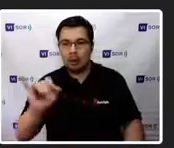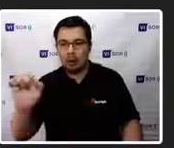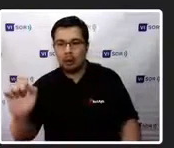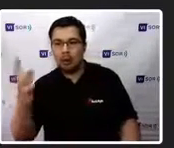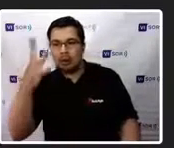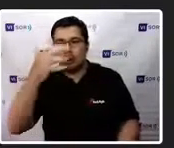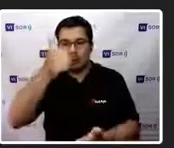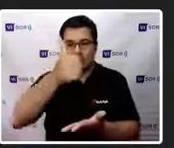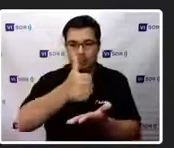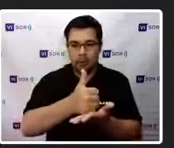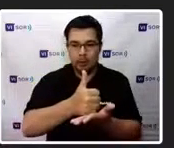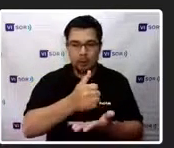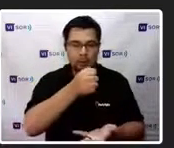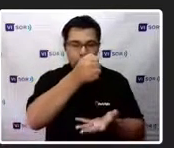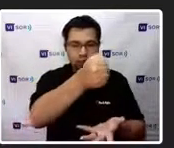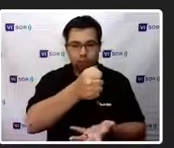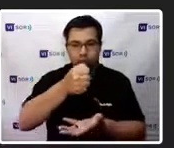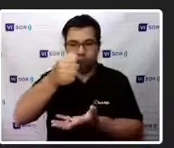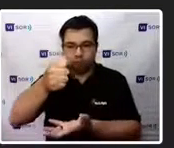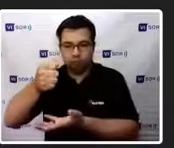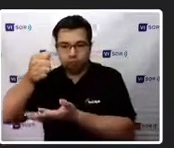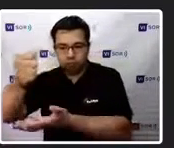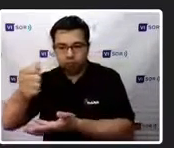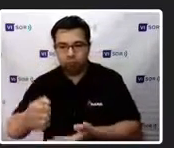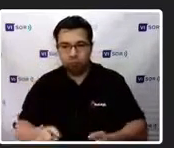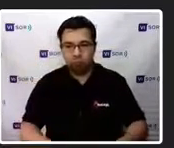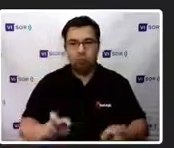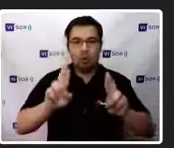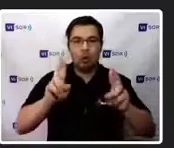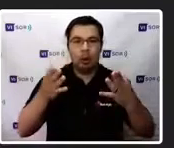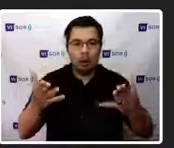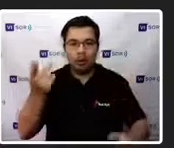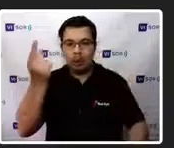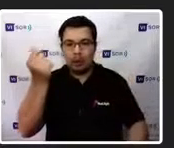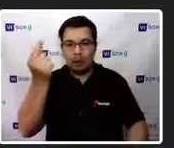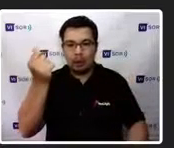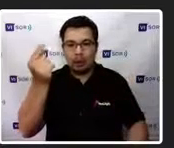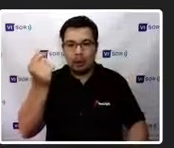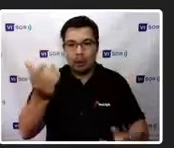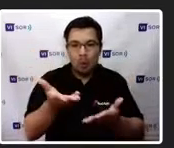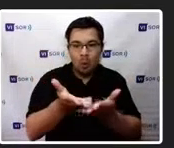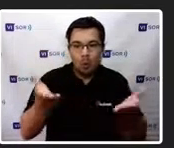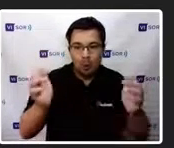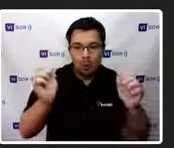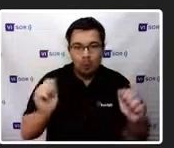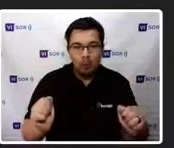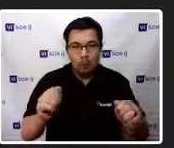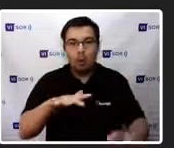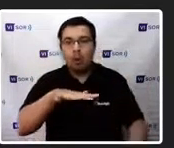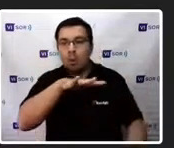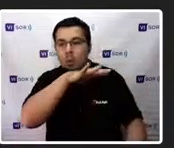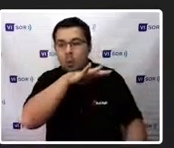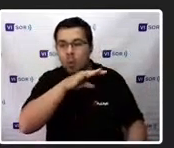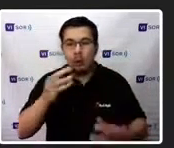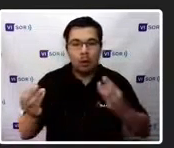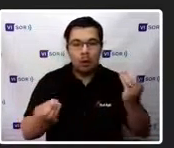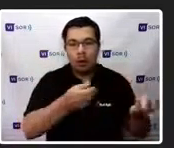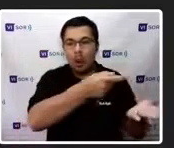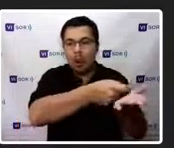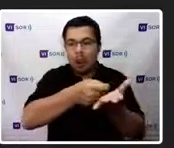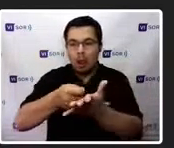Y entonces la idea es que ese dinero, porque se le entrega el dinero, ustedes puedan, ¿no es cierto?, utilizarlo en la compra del